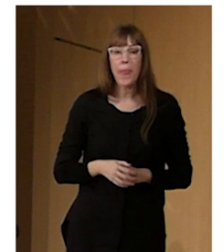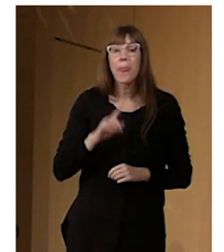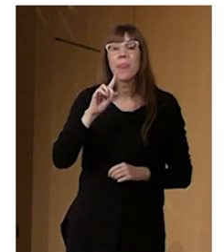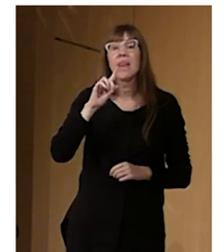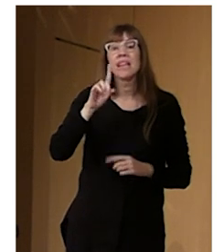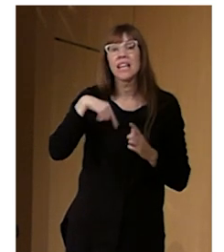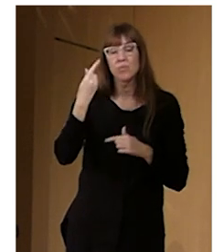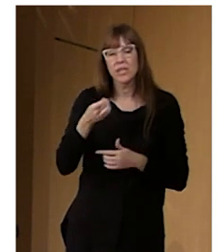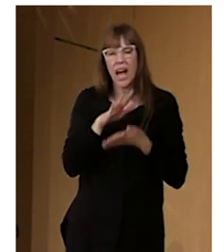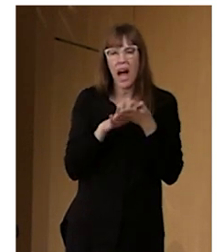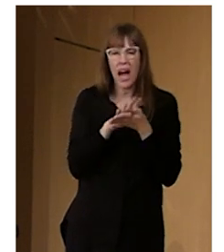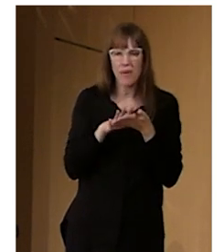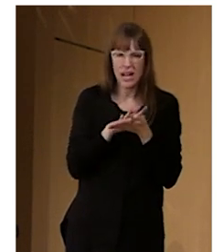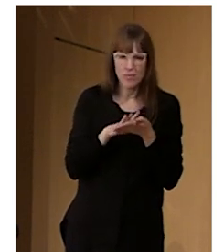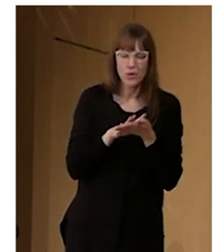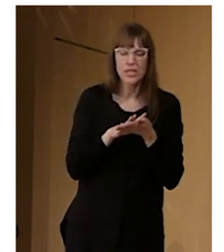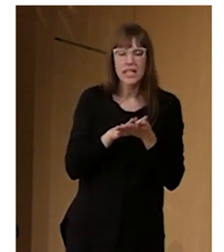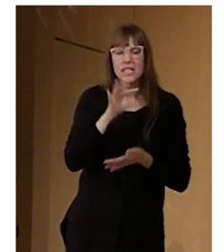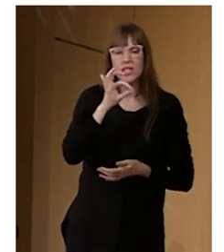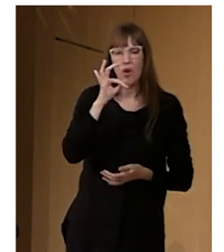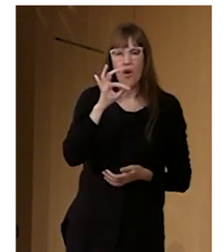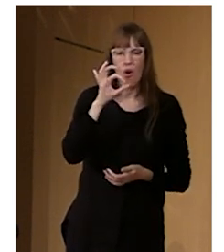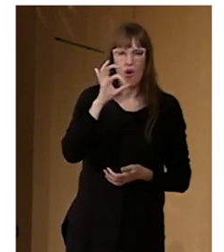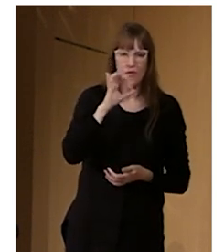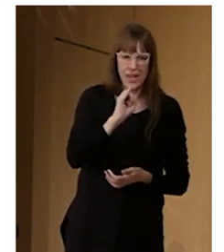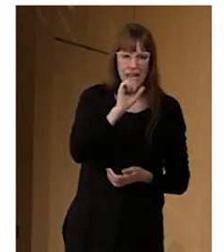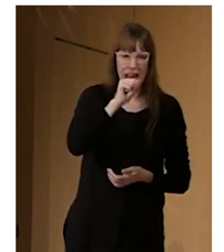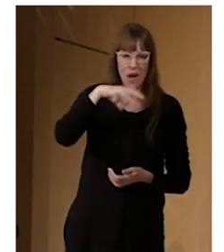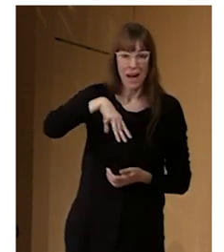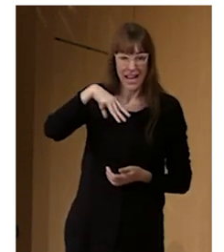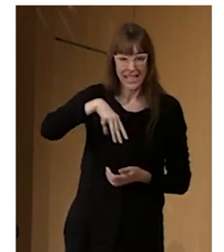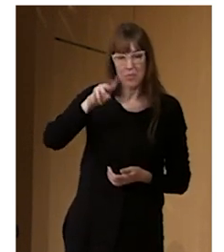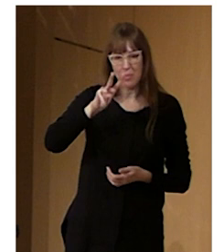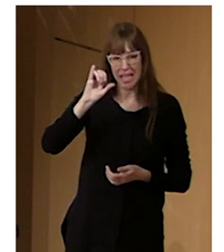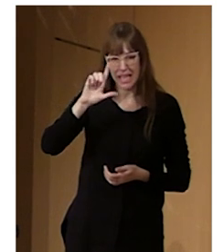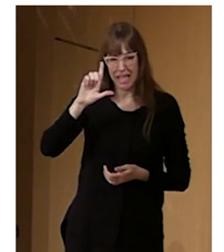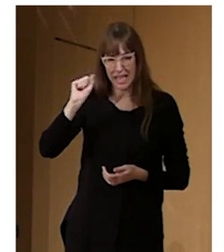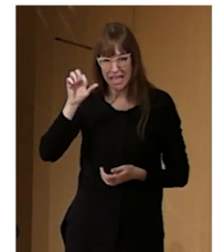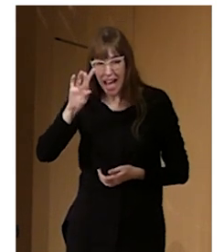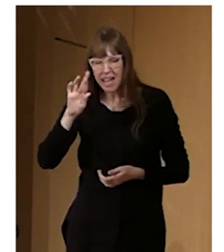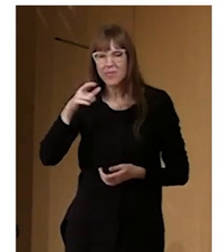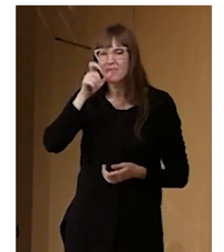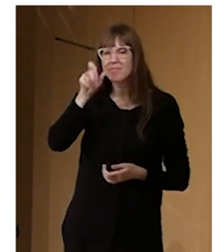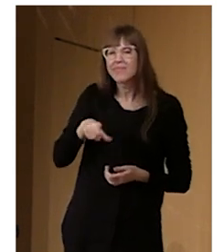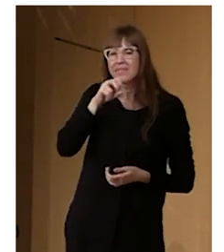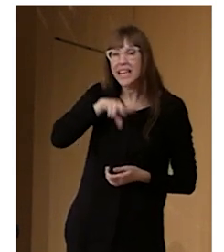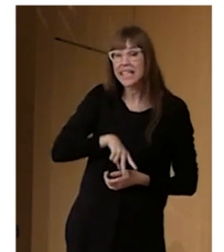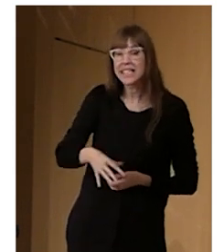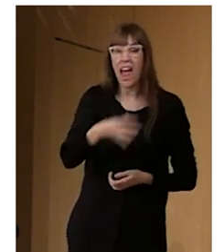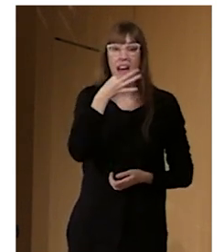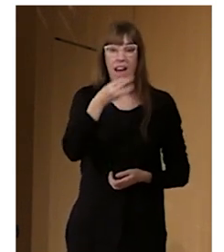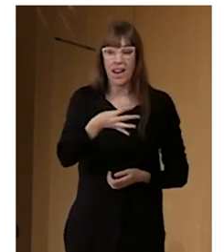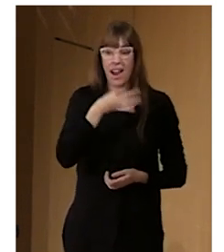Martínez Villar que es la narradora que actualmente Pues eso trabaja y y presenta y narra